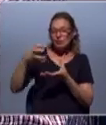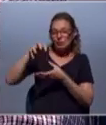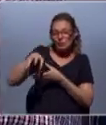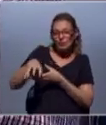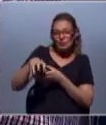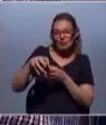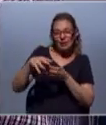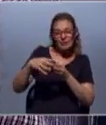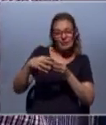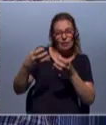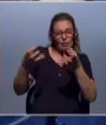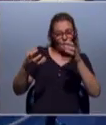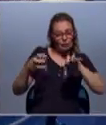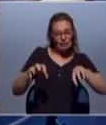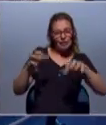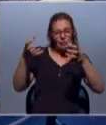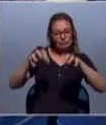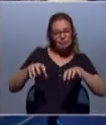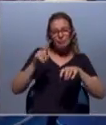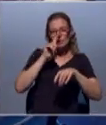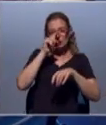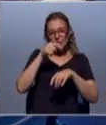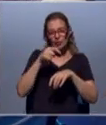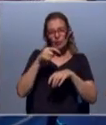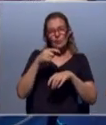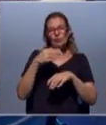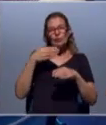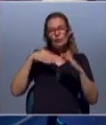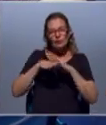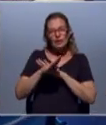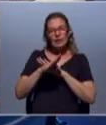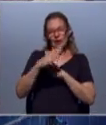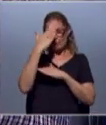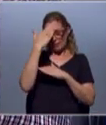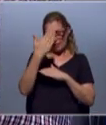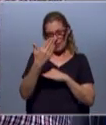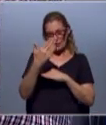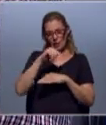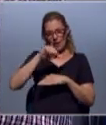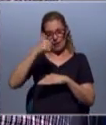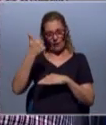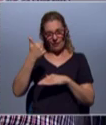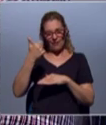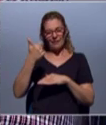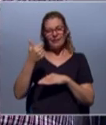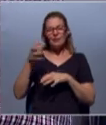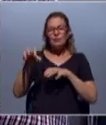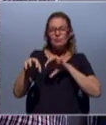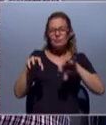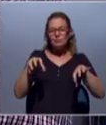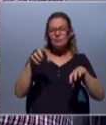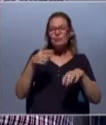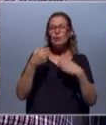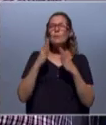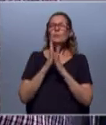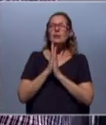montevideo dos centros comunales frente al examen y me acuerdo yo le pedí a él